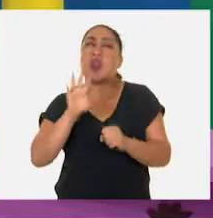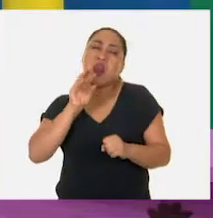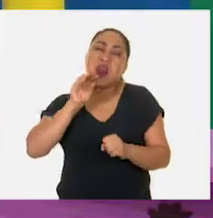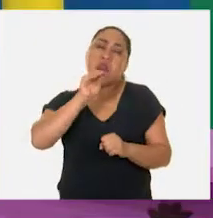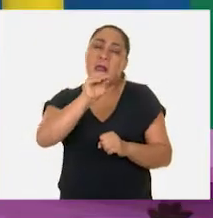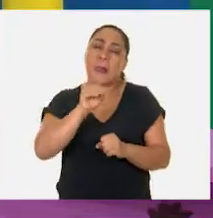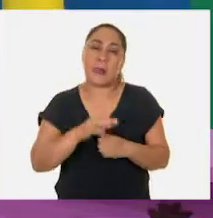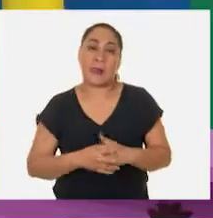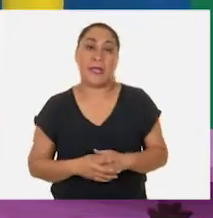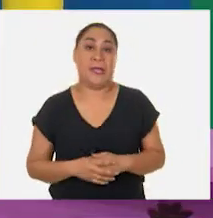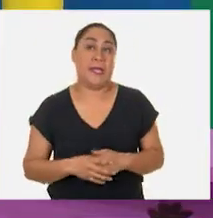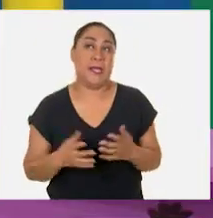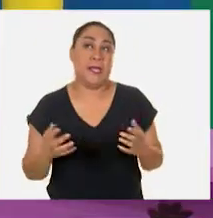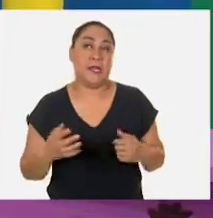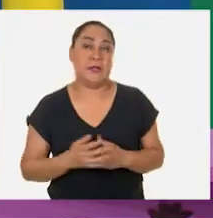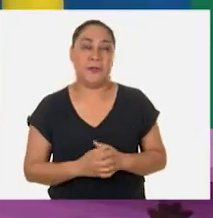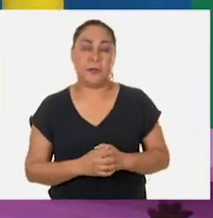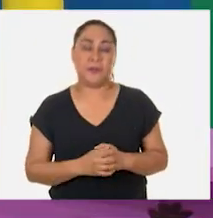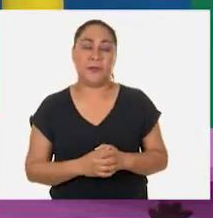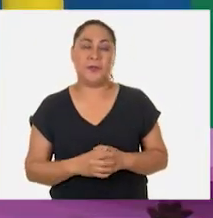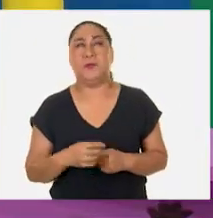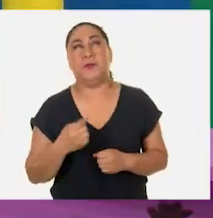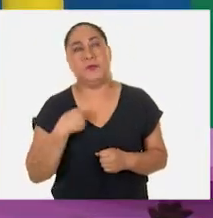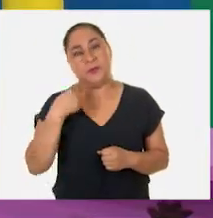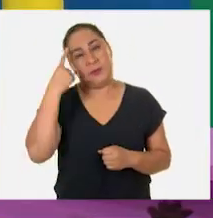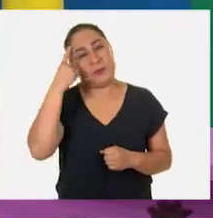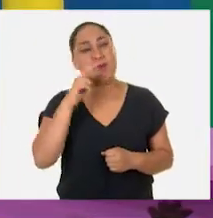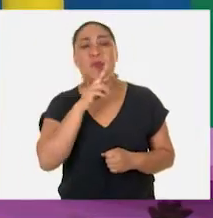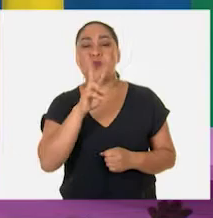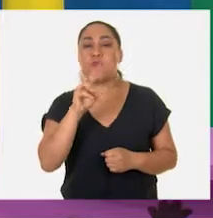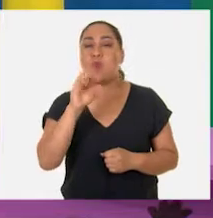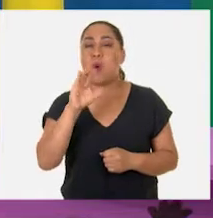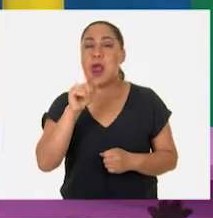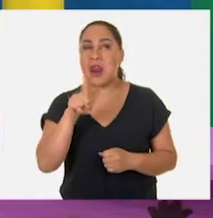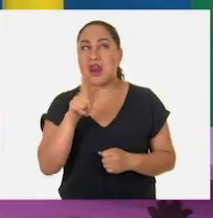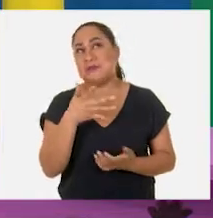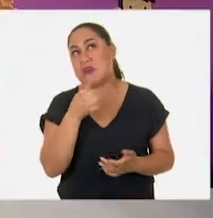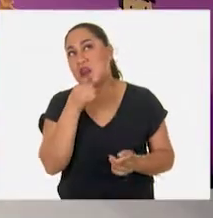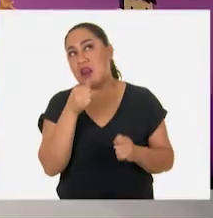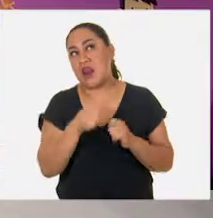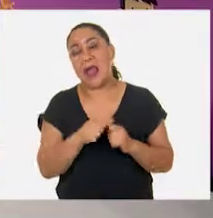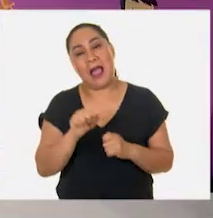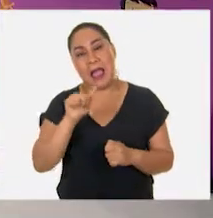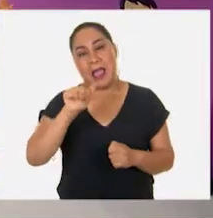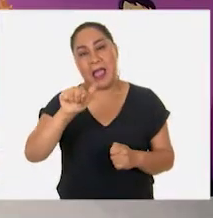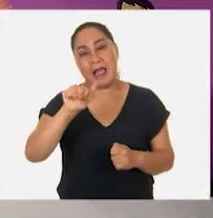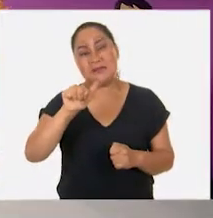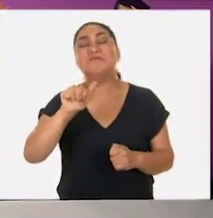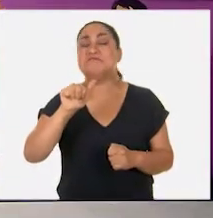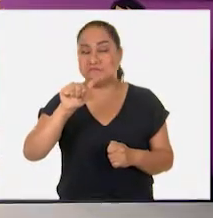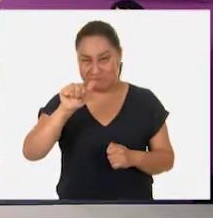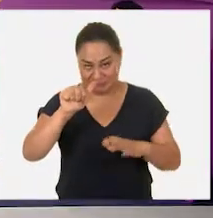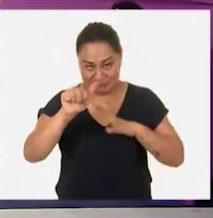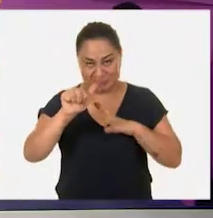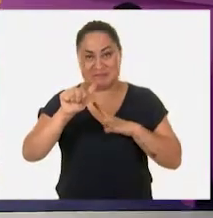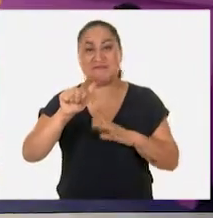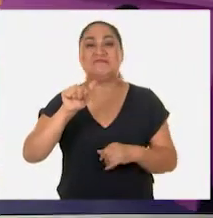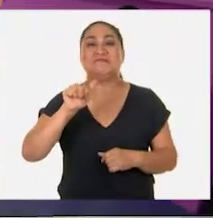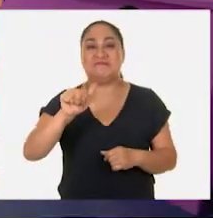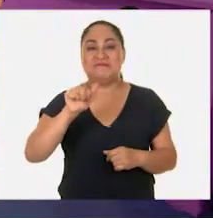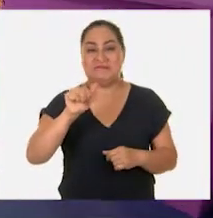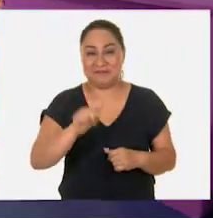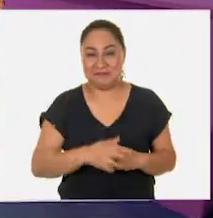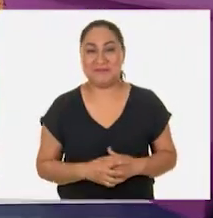Pues, vámonos por una vocal, ¿no? Okay. La A, maestra. Ok, muy bien, sí tenemos esa letra. Aquí hay